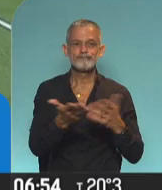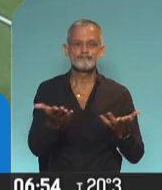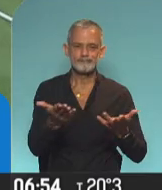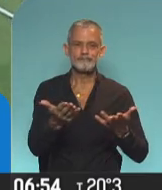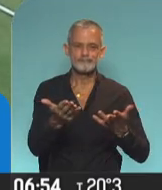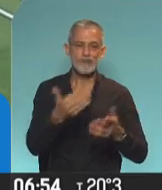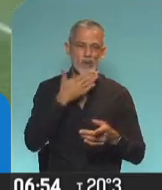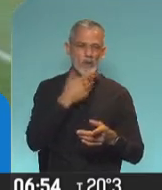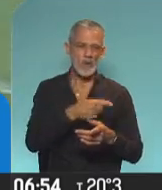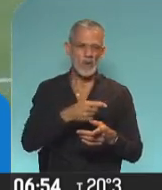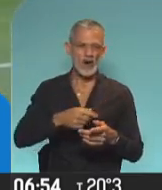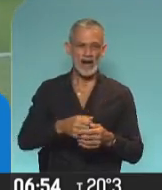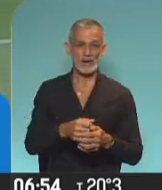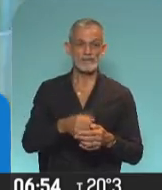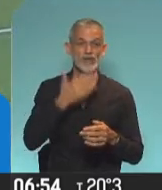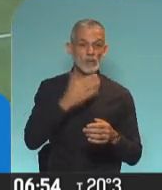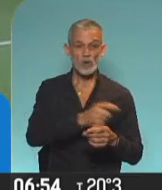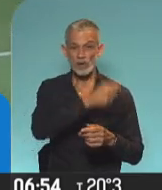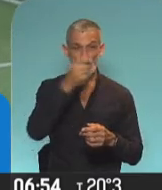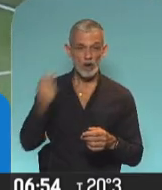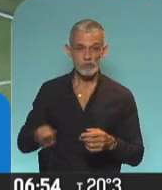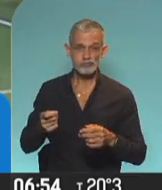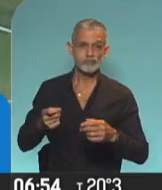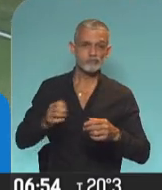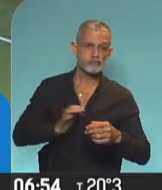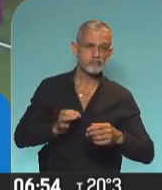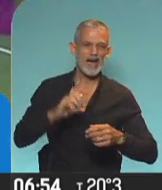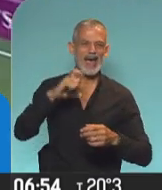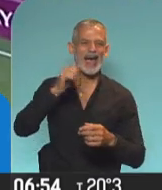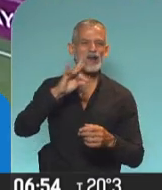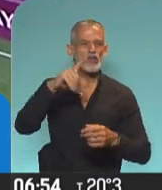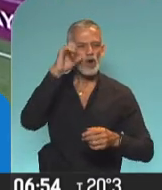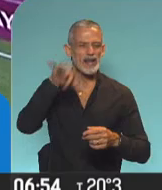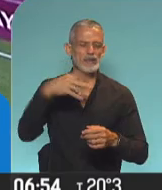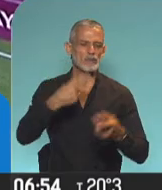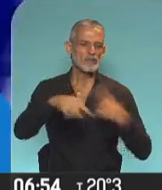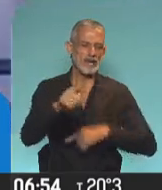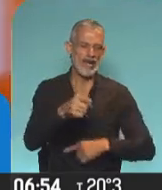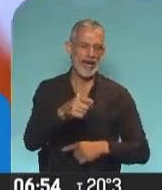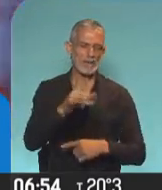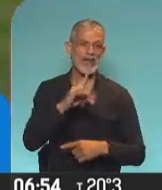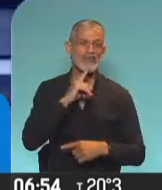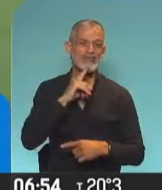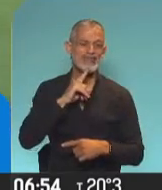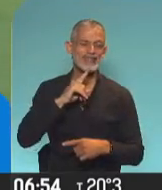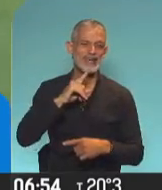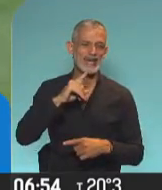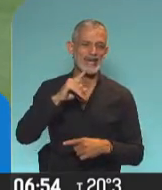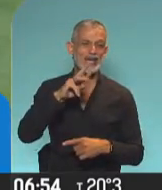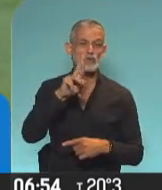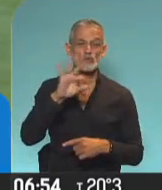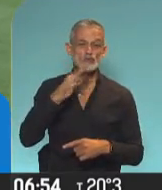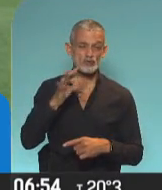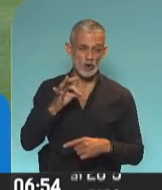también generó Boca, con un Cardona en cancha que después termina siendo reemplazado por el técnico Miguel Ángel